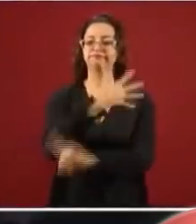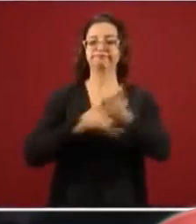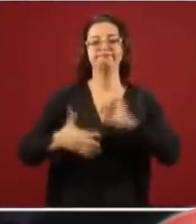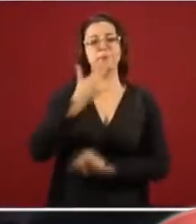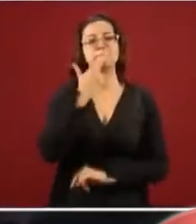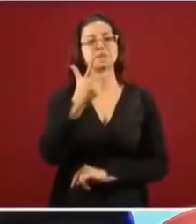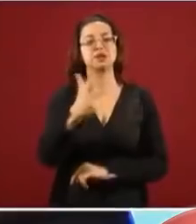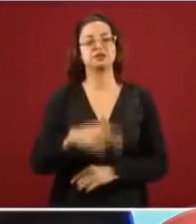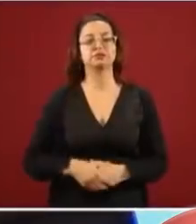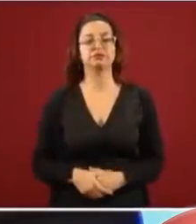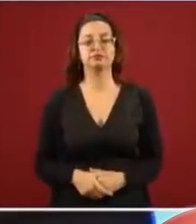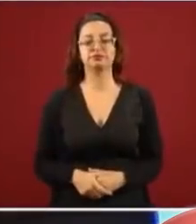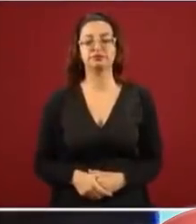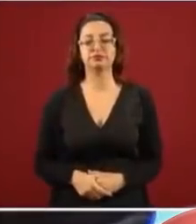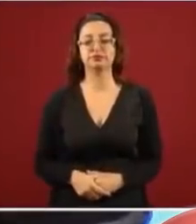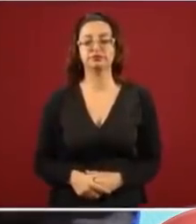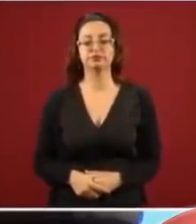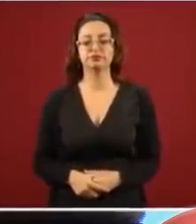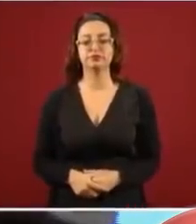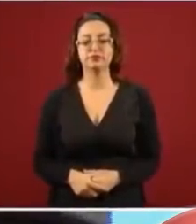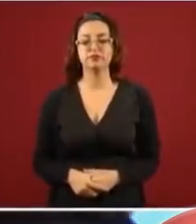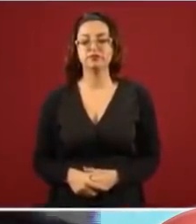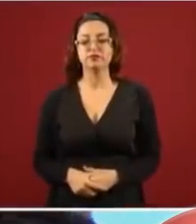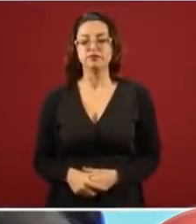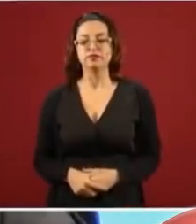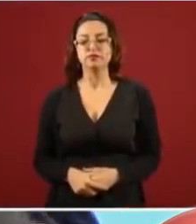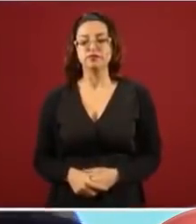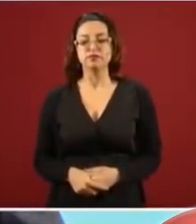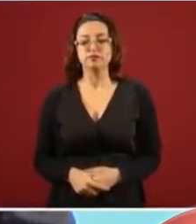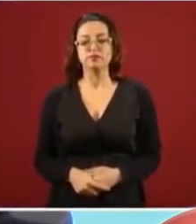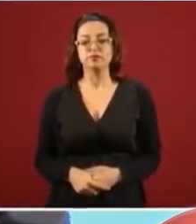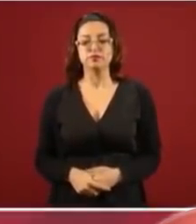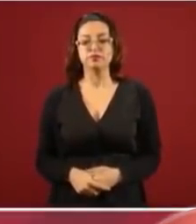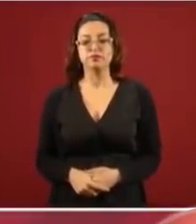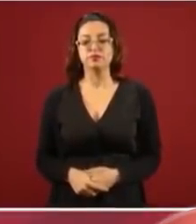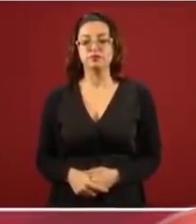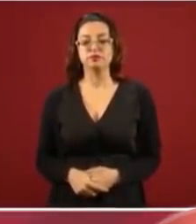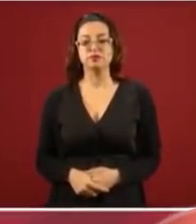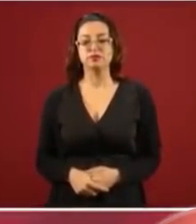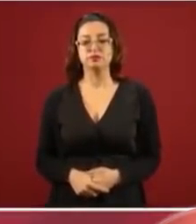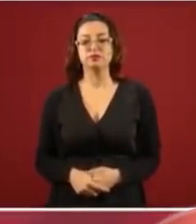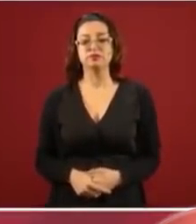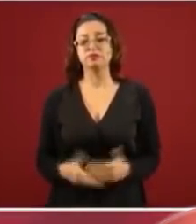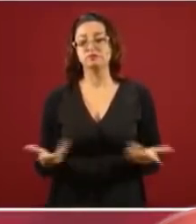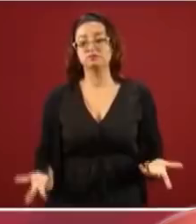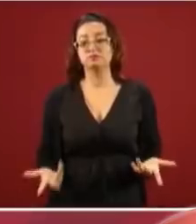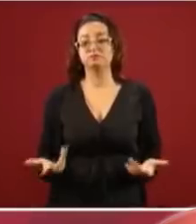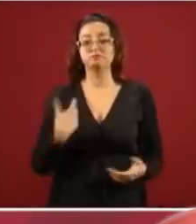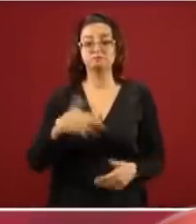mejor. Entonces, esta es un poco la respuesta. Si les parece.